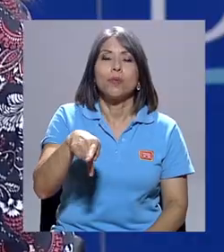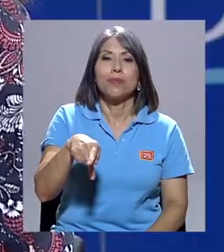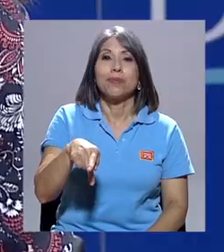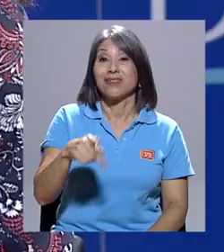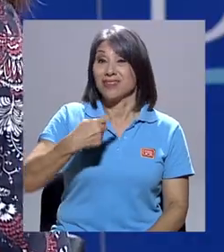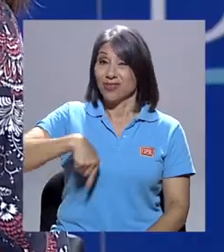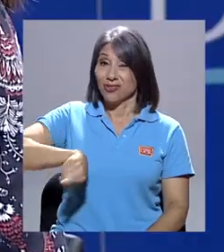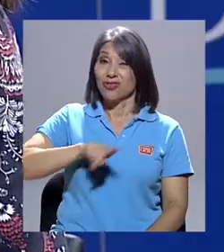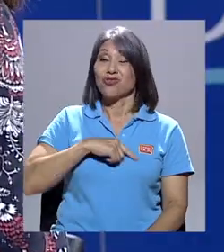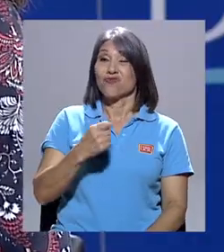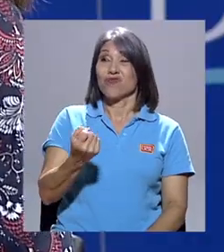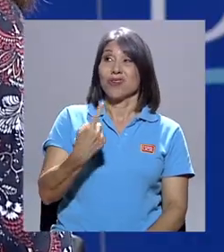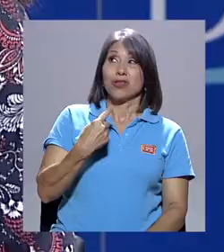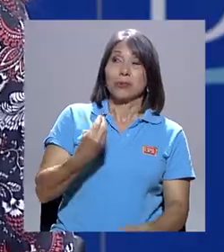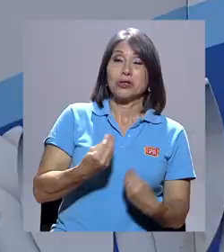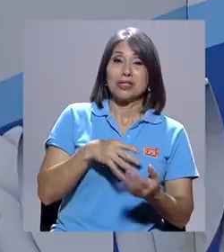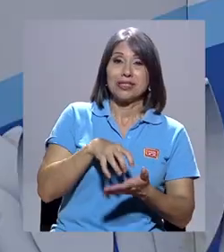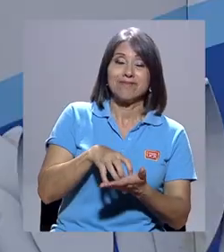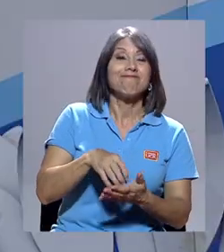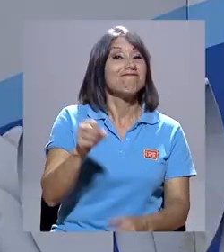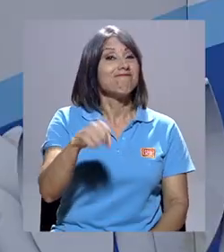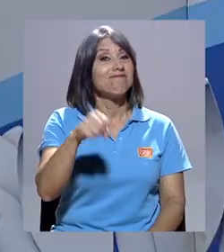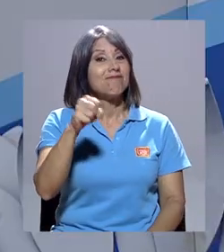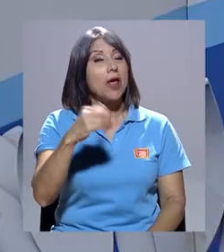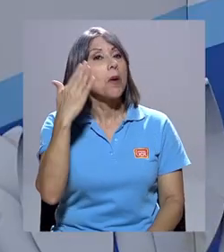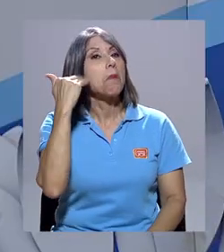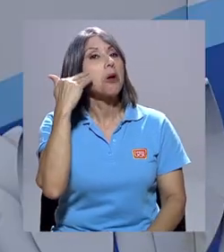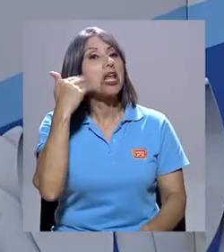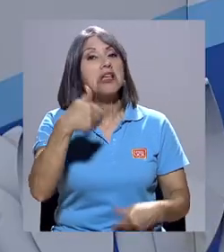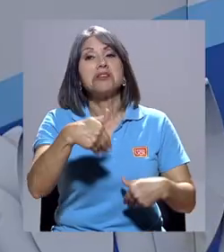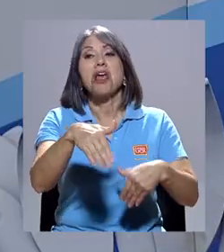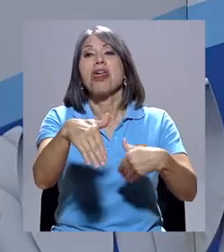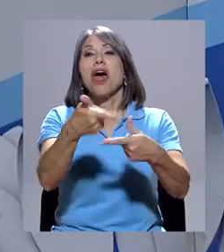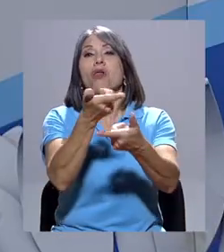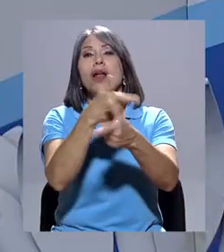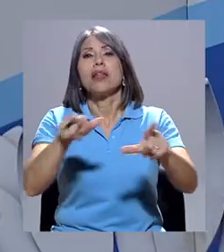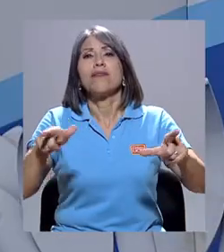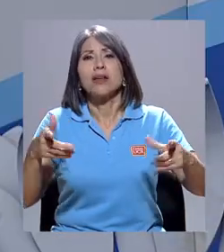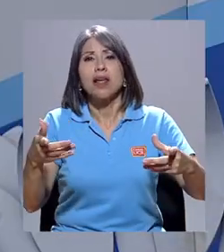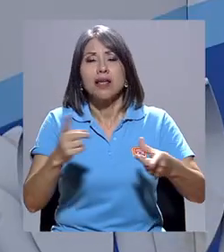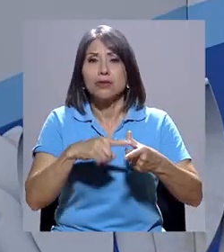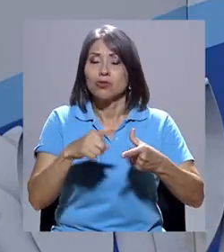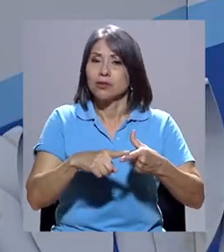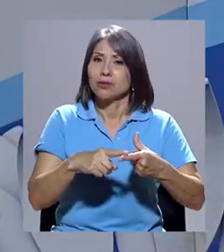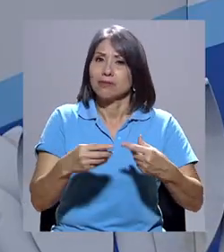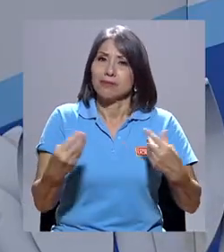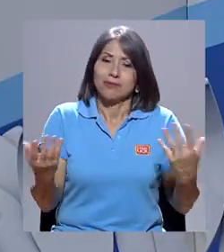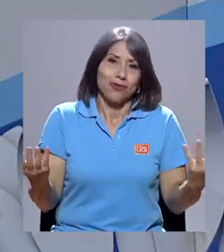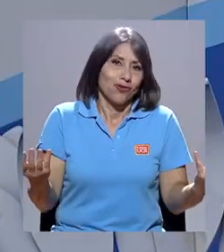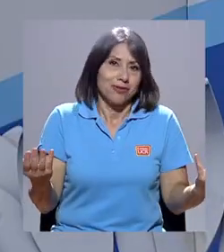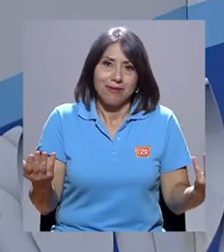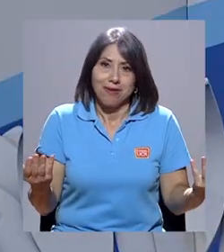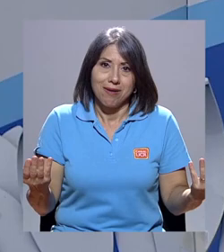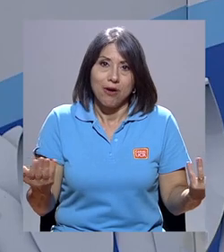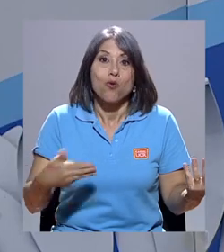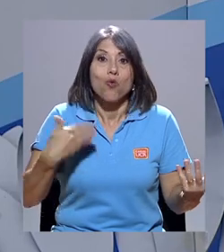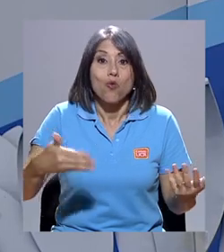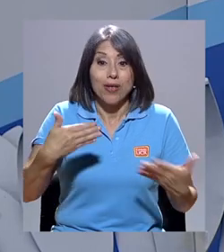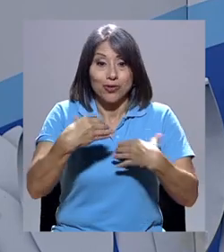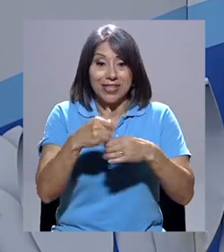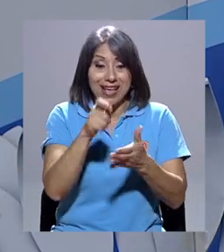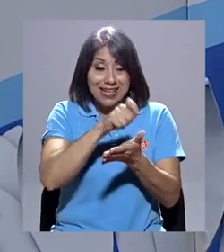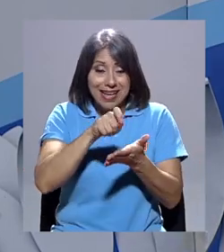hacemos mucho estas las preguntas hacemos mucho rato porque se ha dejado la libre para entonces no se vale que cuando salen este tipo de informes